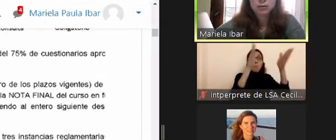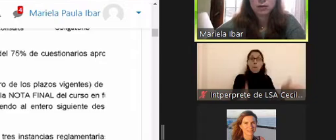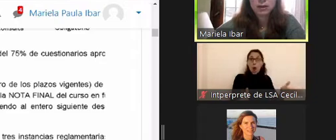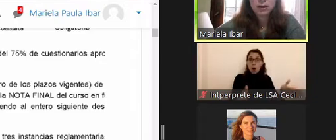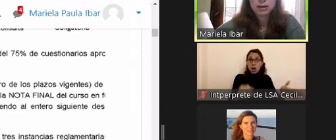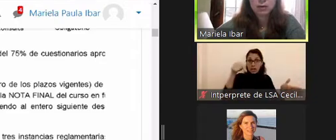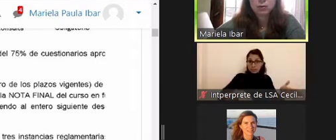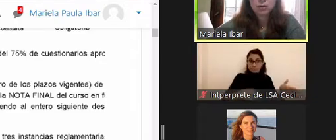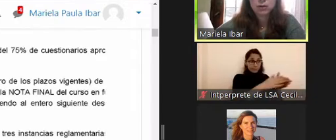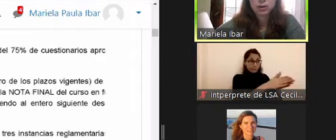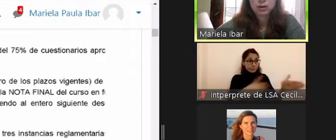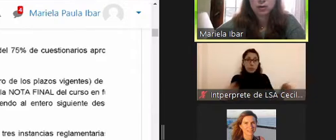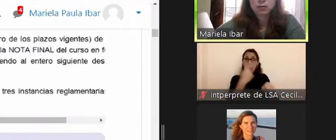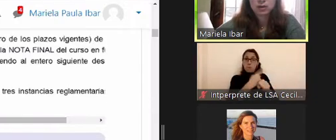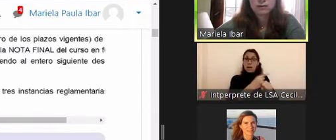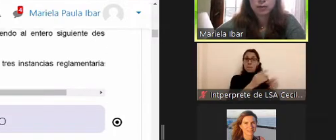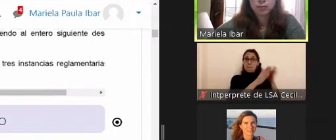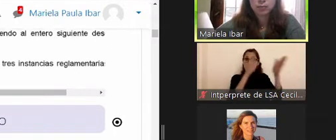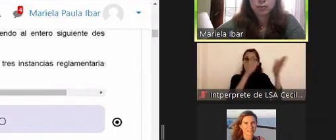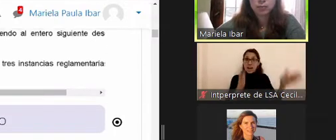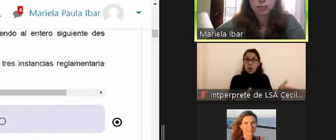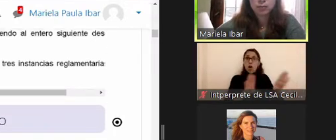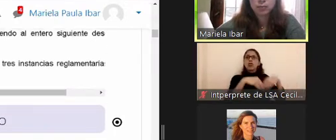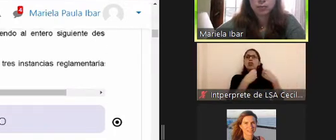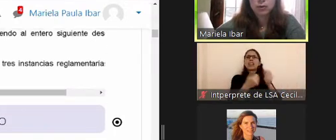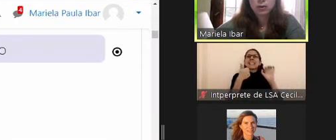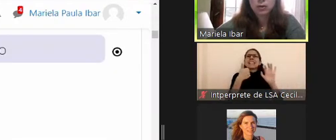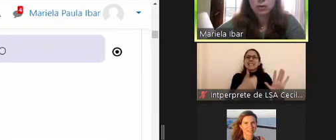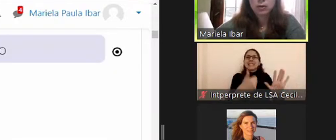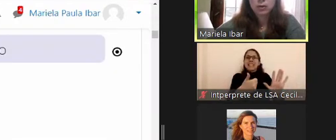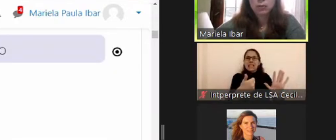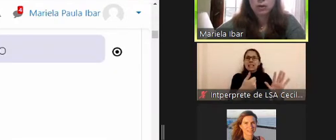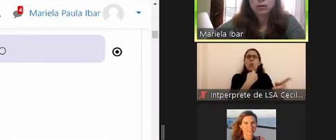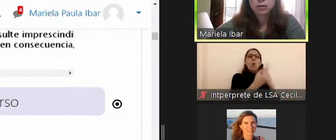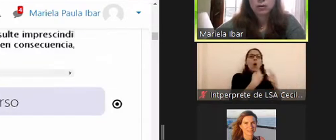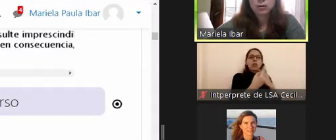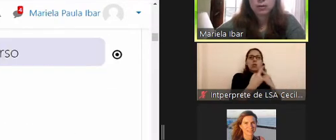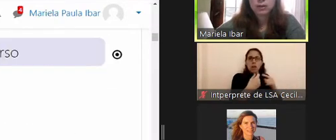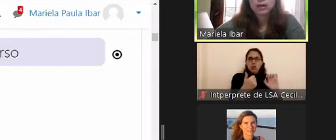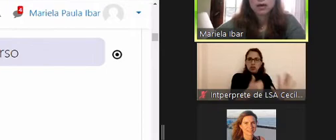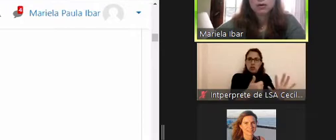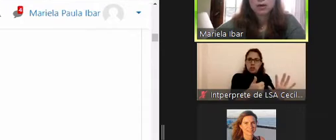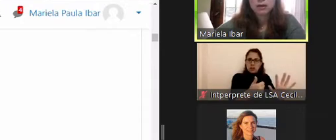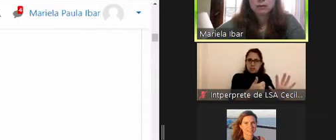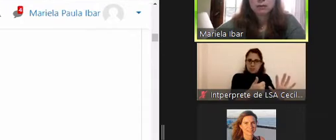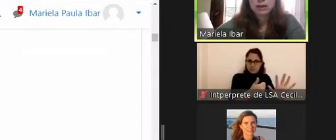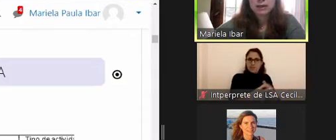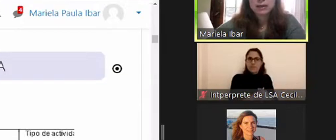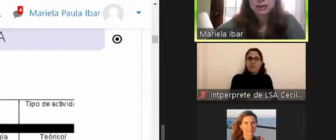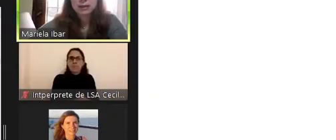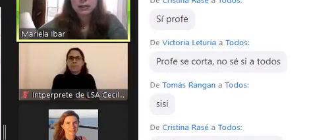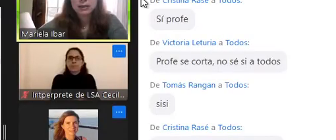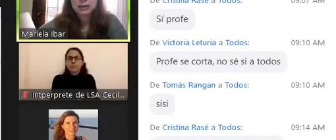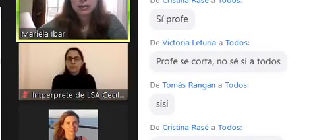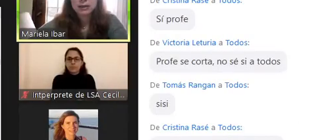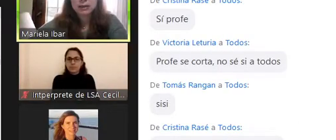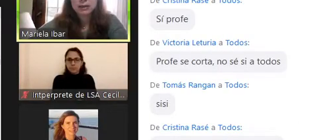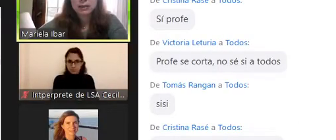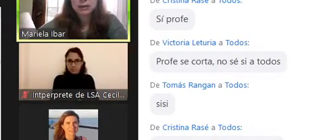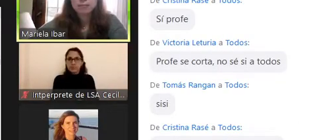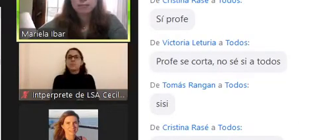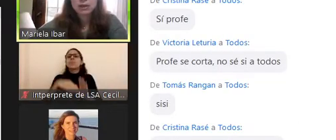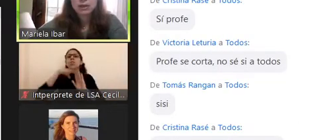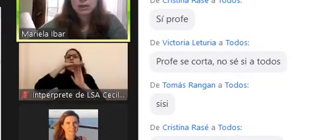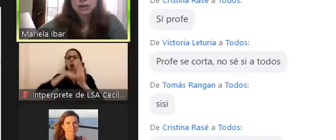6 cuestionarios, 6 APOs. Bueno, y ahora acá tienen el